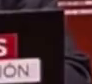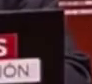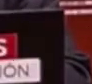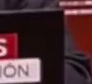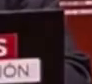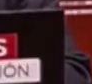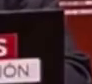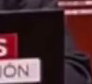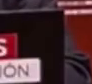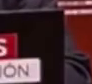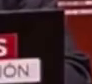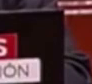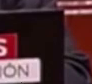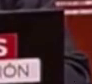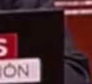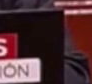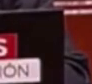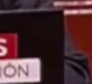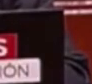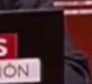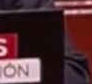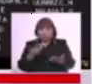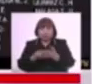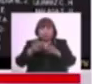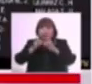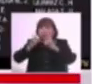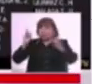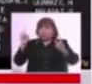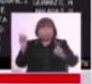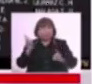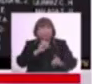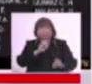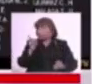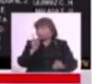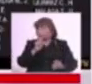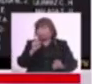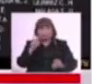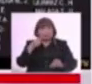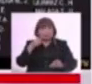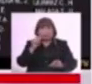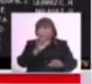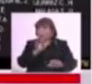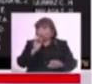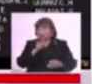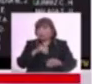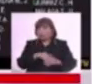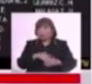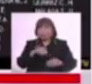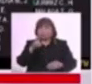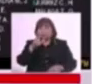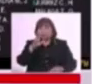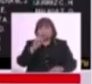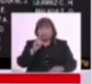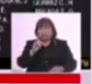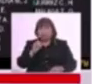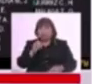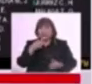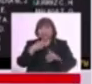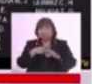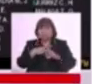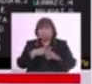penal en favor de los indefensos, como es la Fiscalía de la Nación, haya podido aprobar, sabiendo